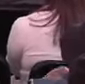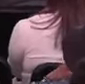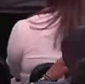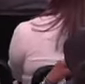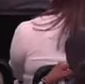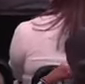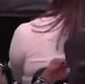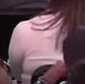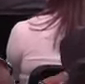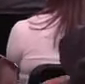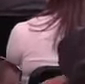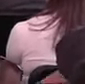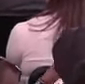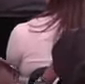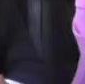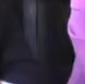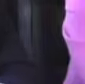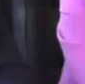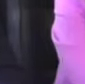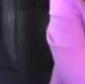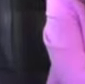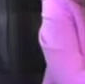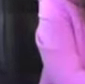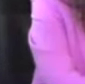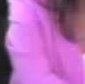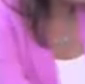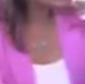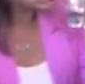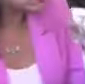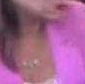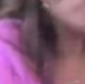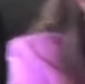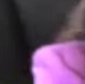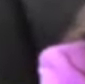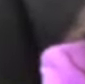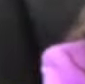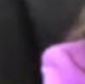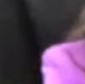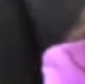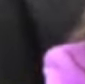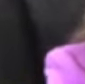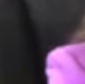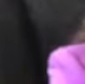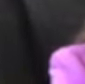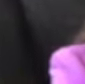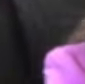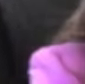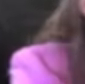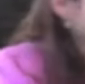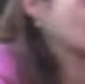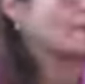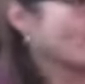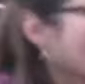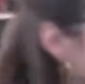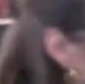Al teniente primero Gustavo Lorenzo Alfaro, jefe del equipo de traslado de alto riesgo de Gendarmería de Chile.